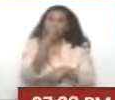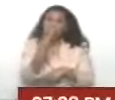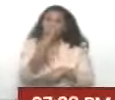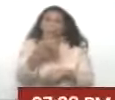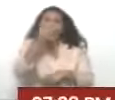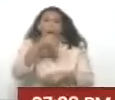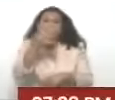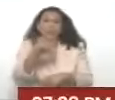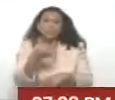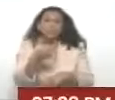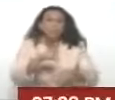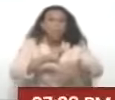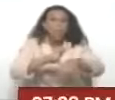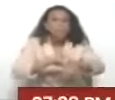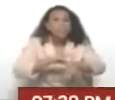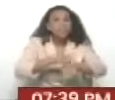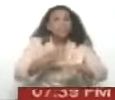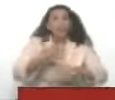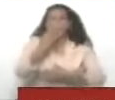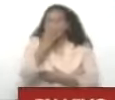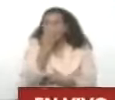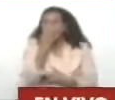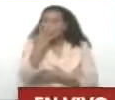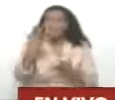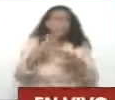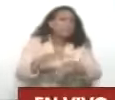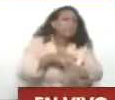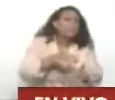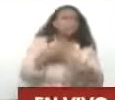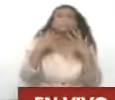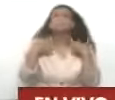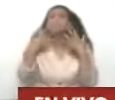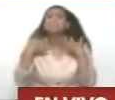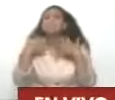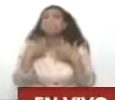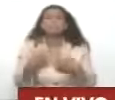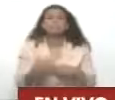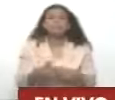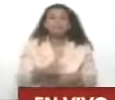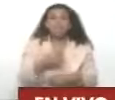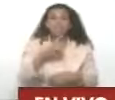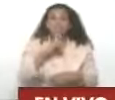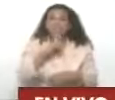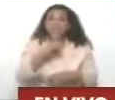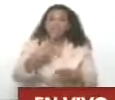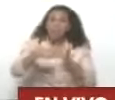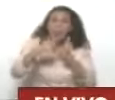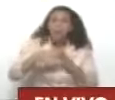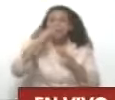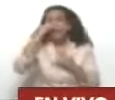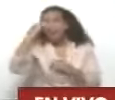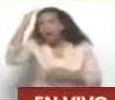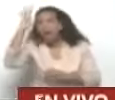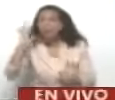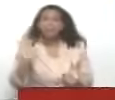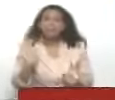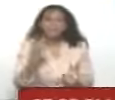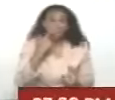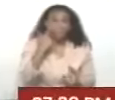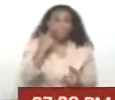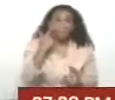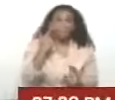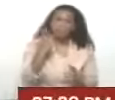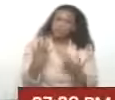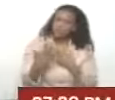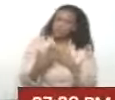mamá lidió conmigo asma, alergia. Y luego en distintas etapas de mi vida he visto su mano. Yo he